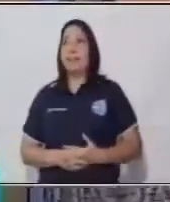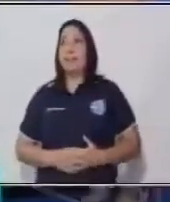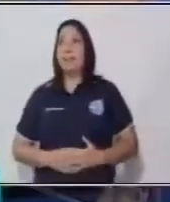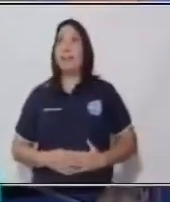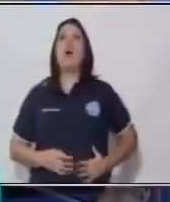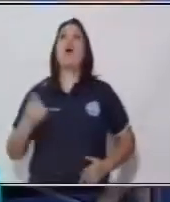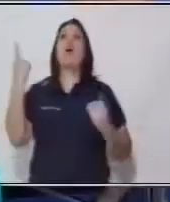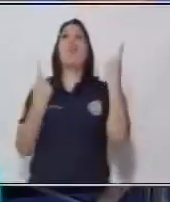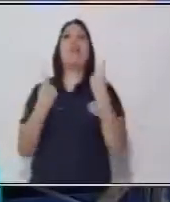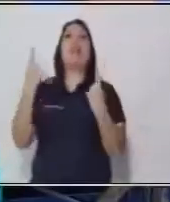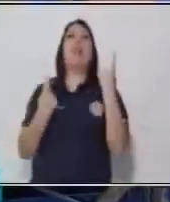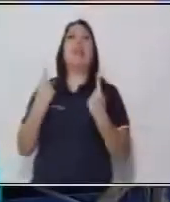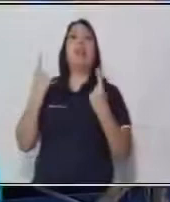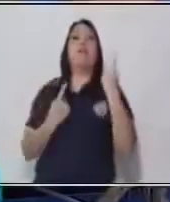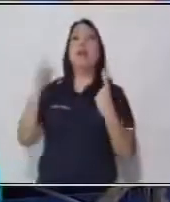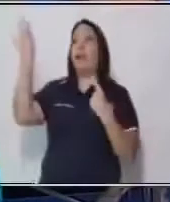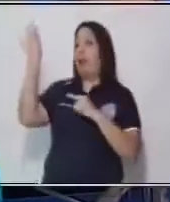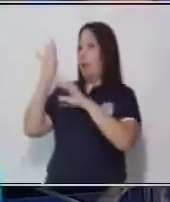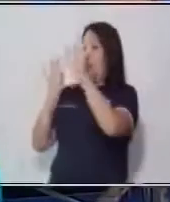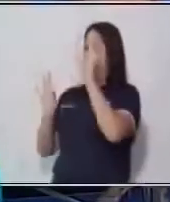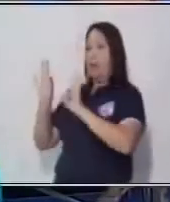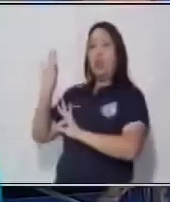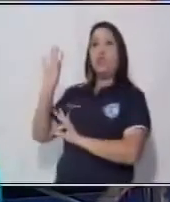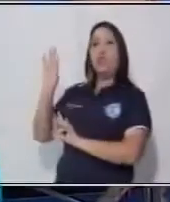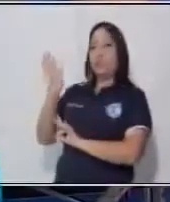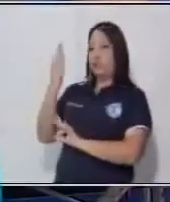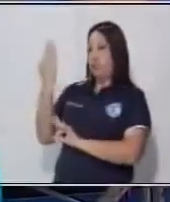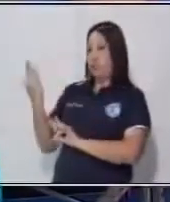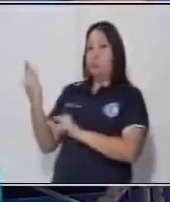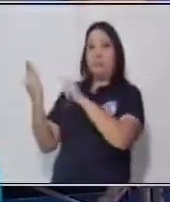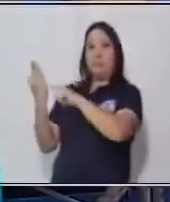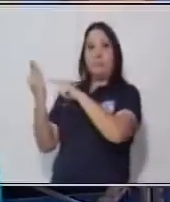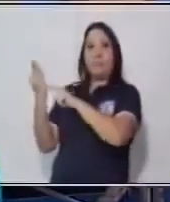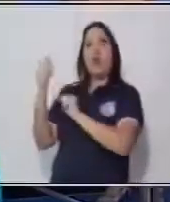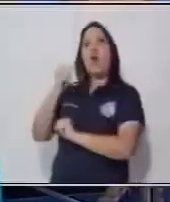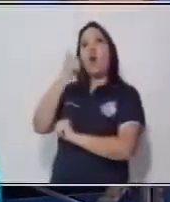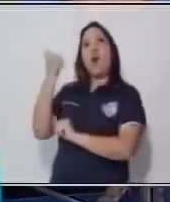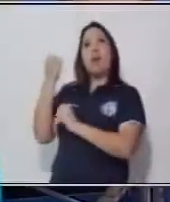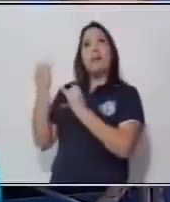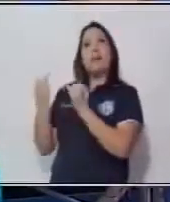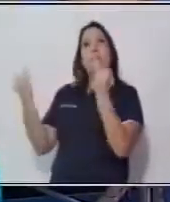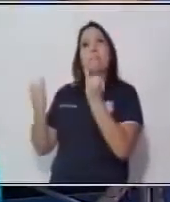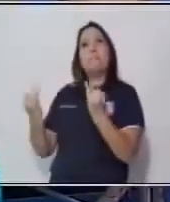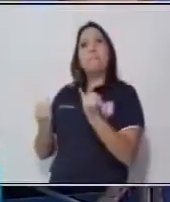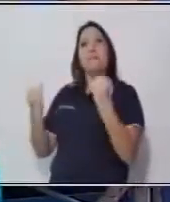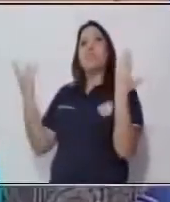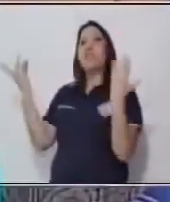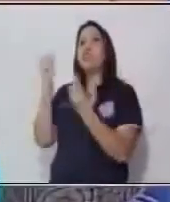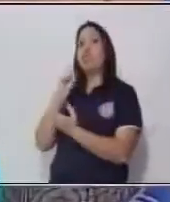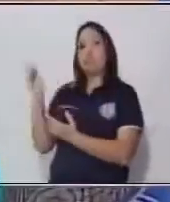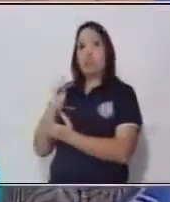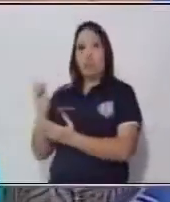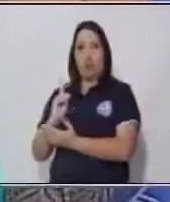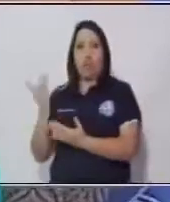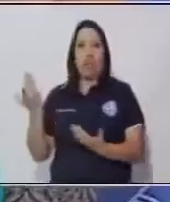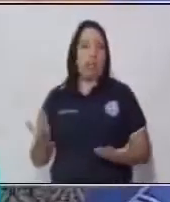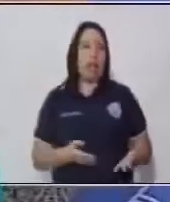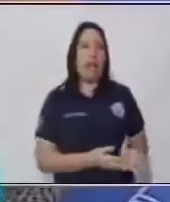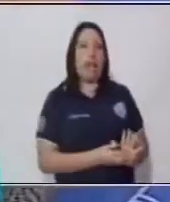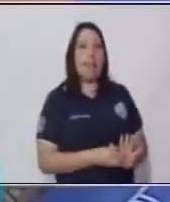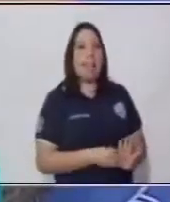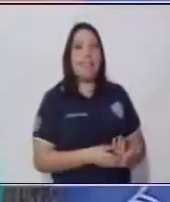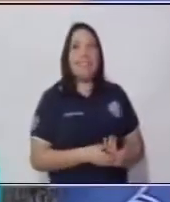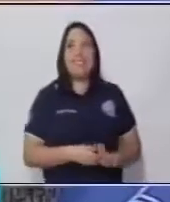¿En cuál de estas podemos encontrar acá la otra imagen o el otro par de la tarjeta que ya